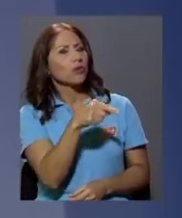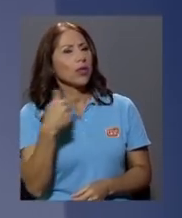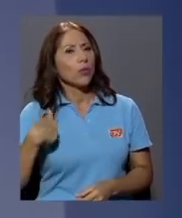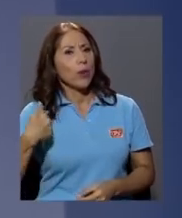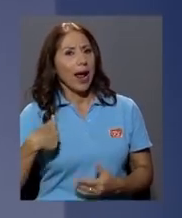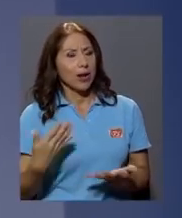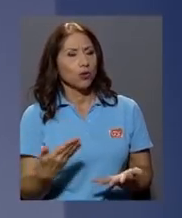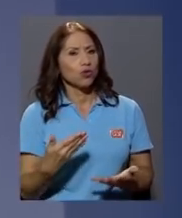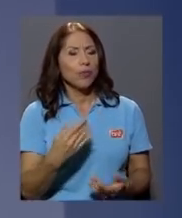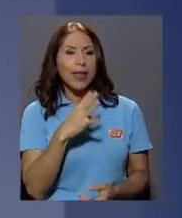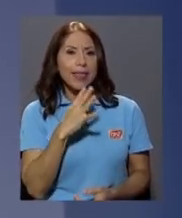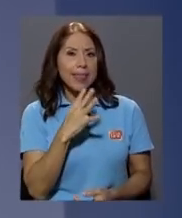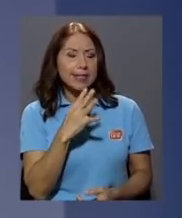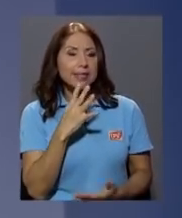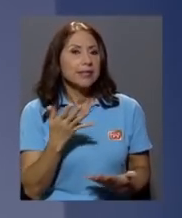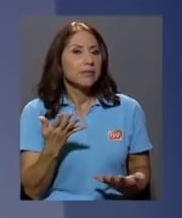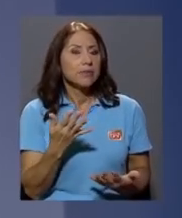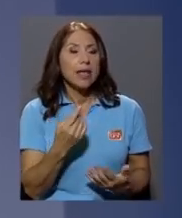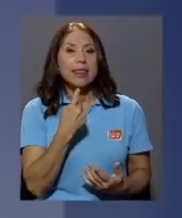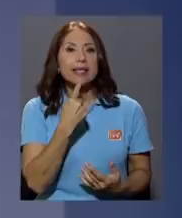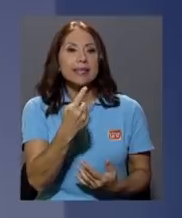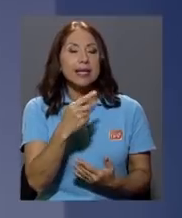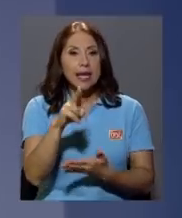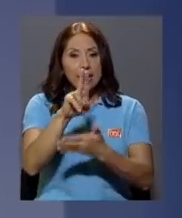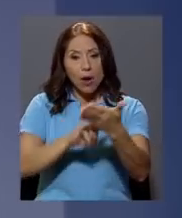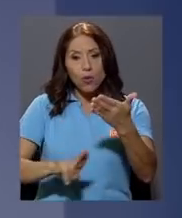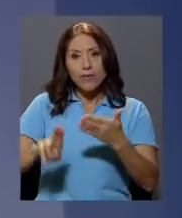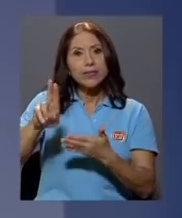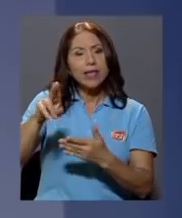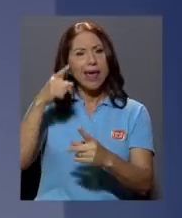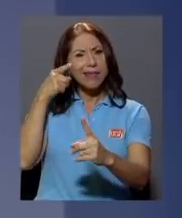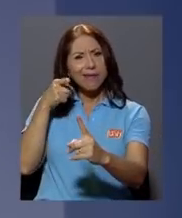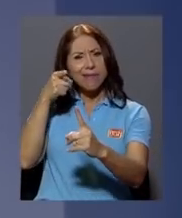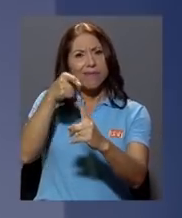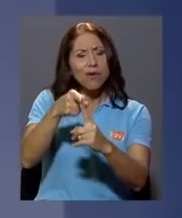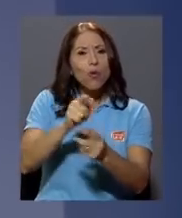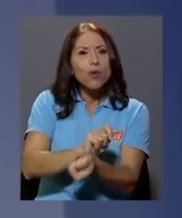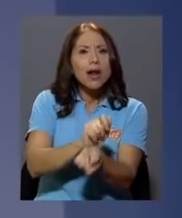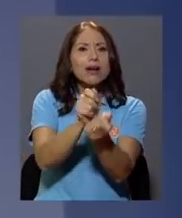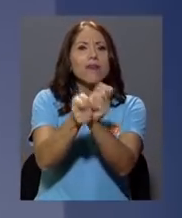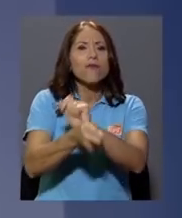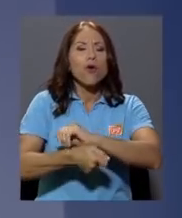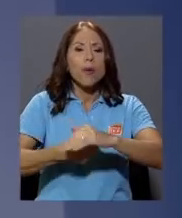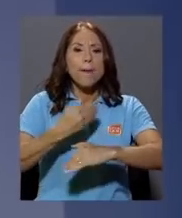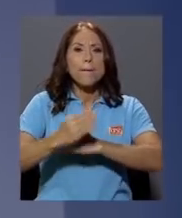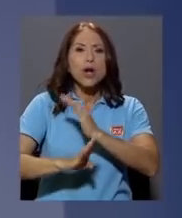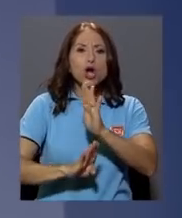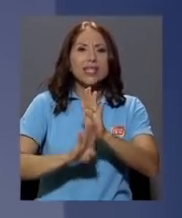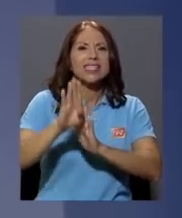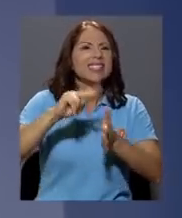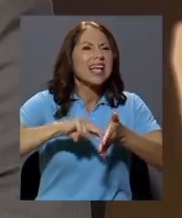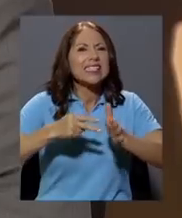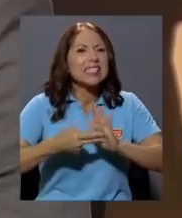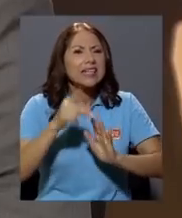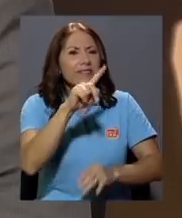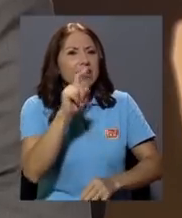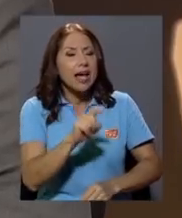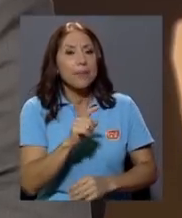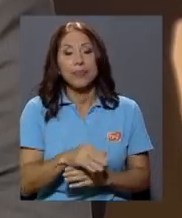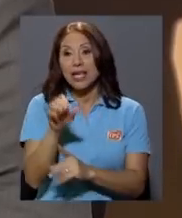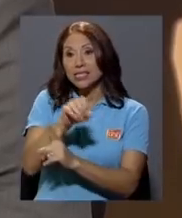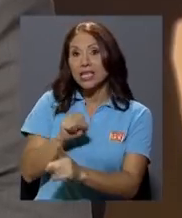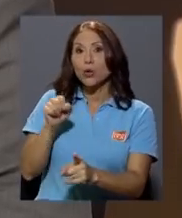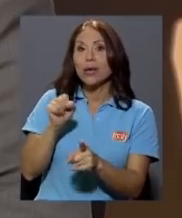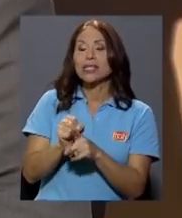usted plantear que la universidad apuesta por una reforma progresista. ¿Qué quiere decir eso?